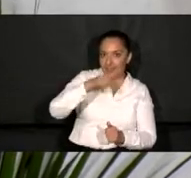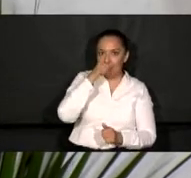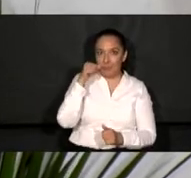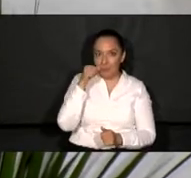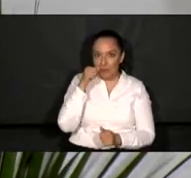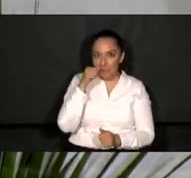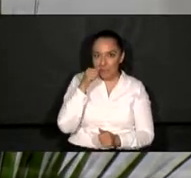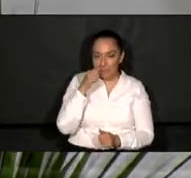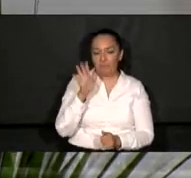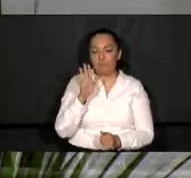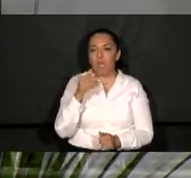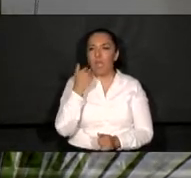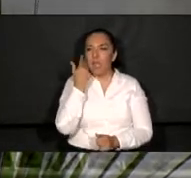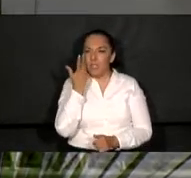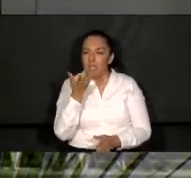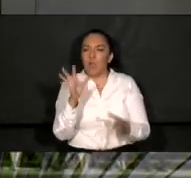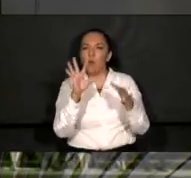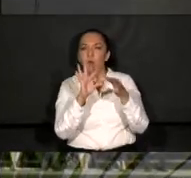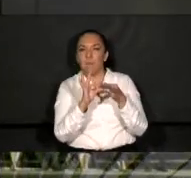Quiero platicarles.